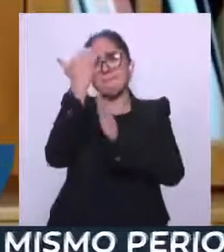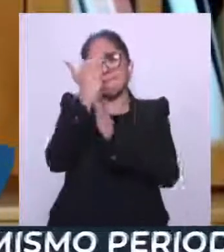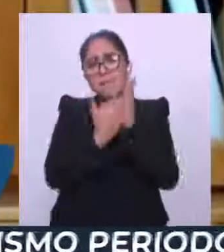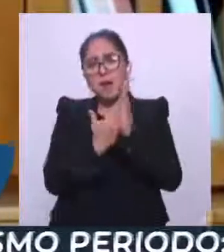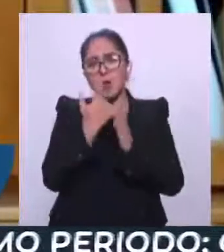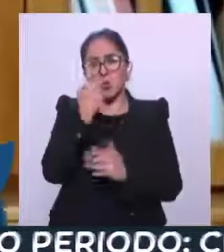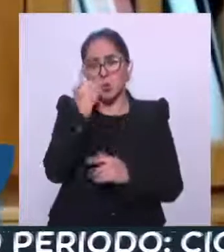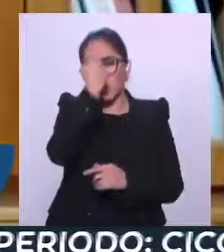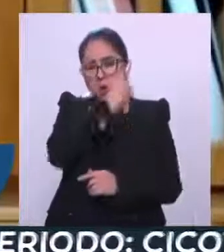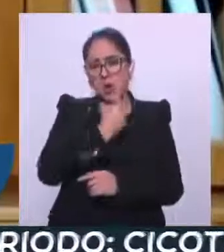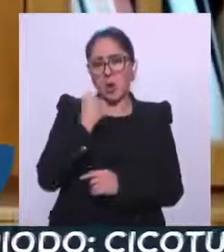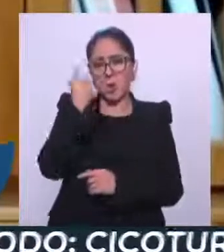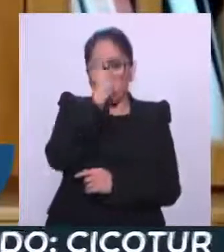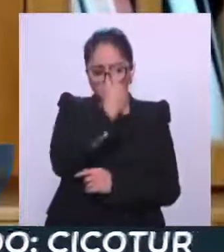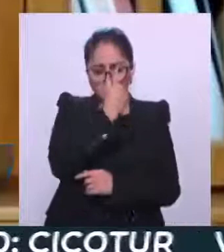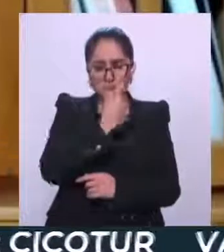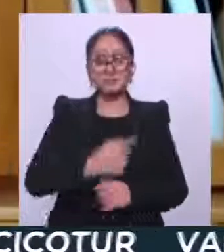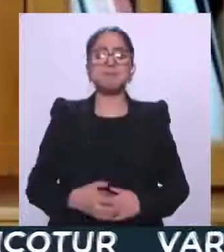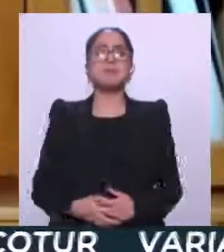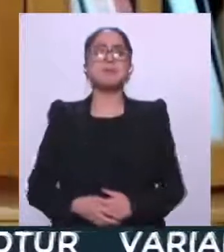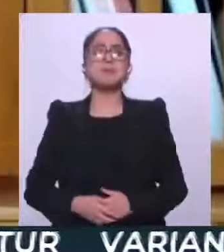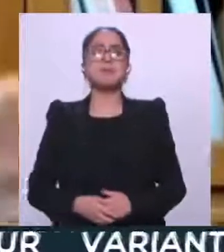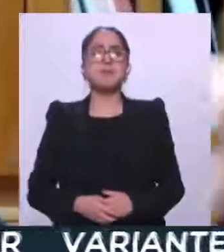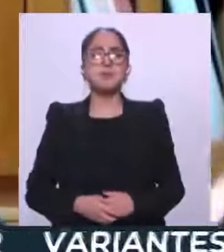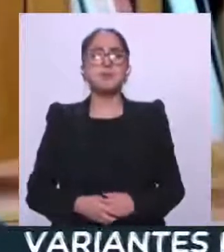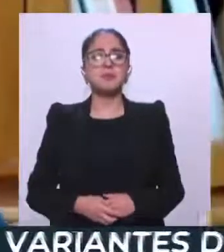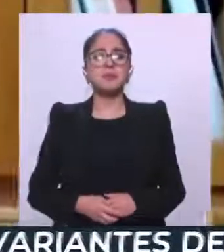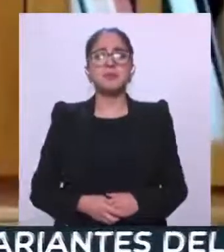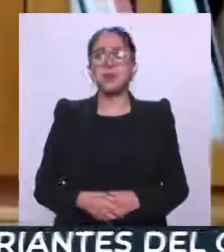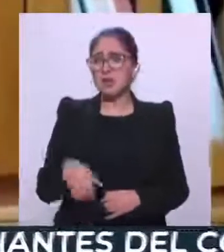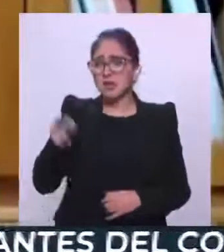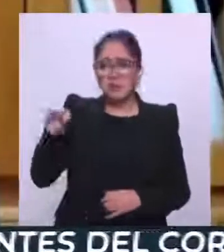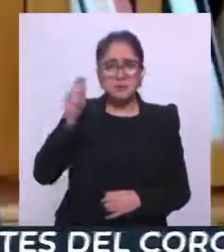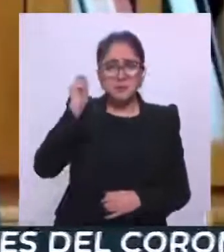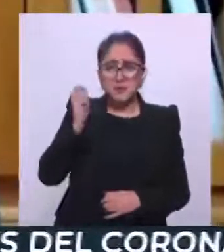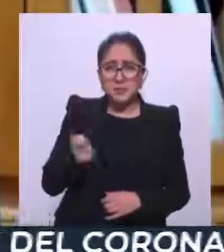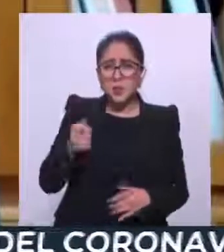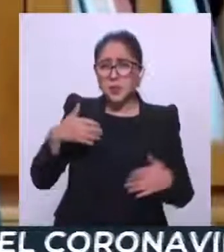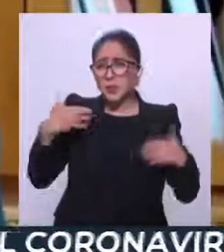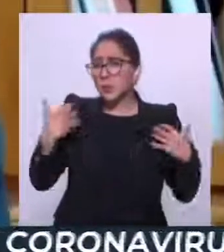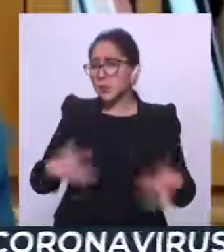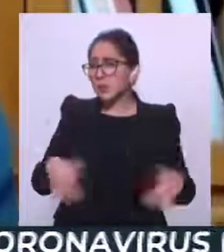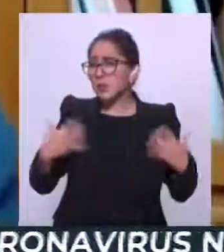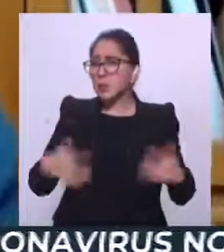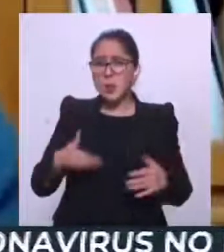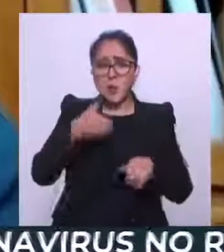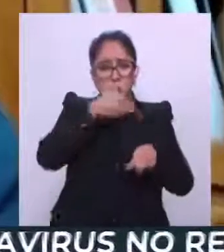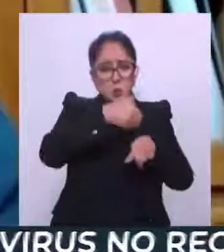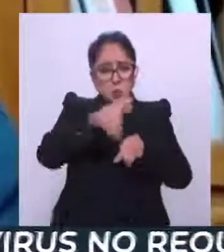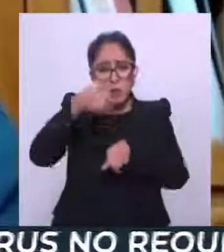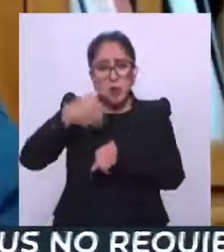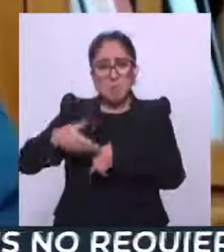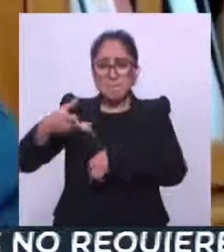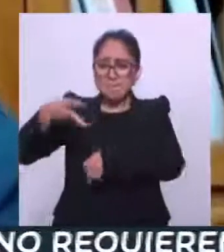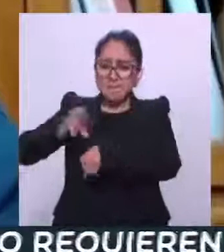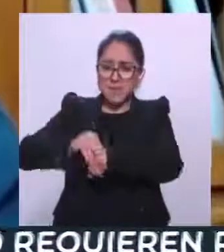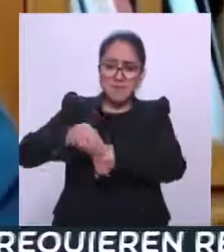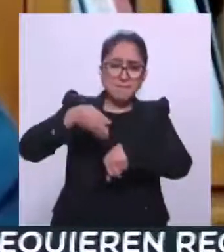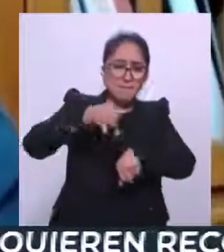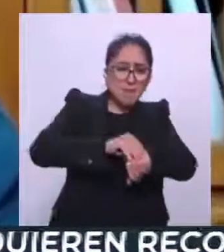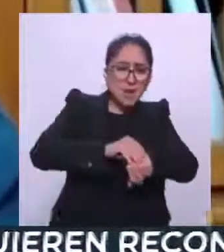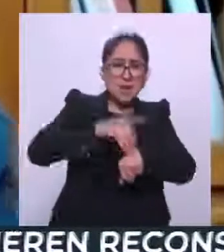hora. Y justamente se señaló, se ha otorgado un número excesivo de permisos de